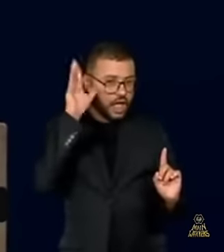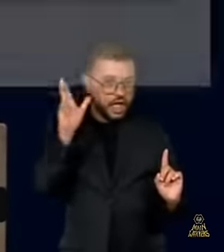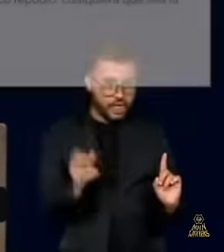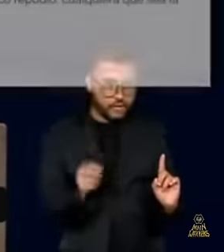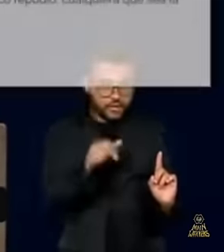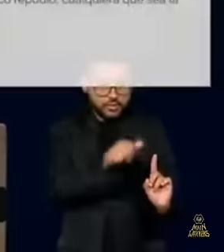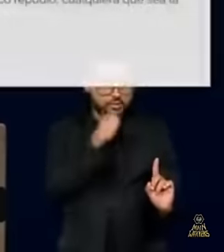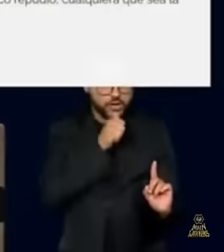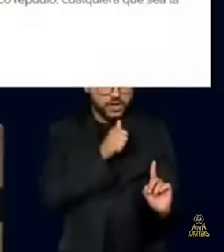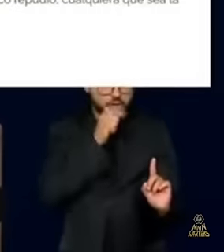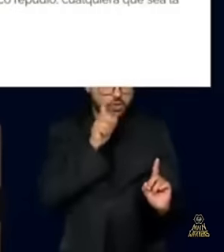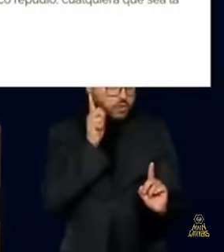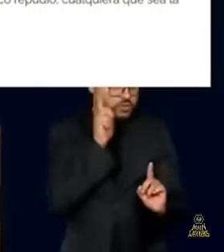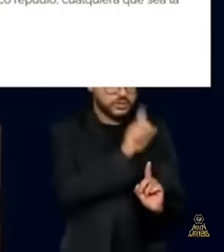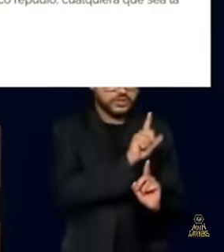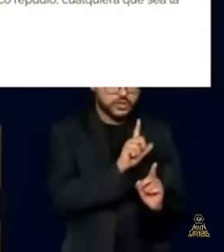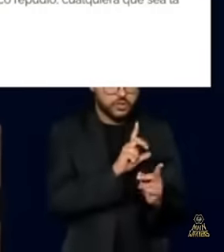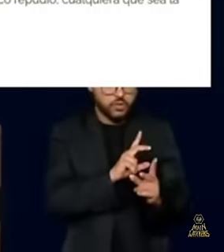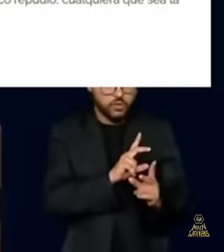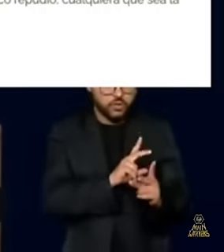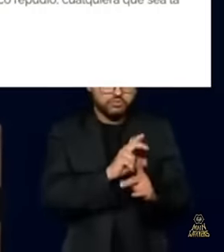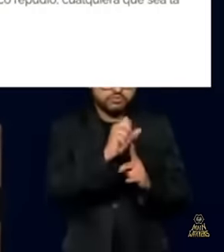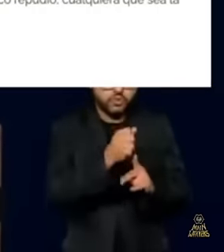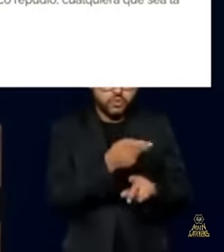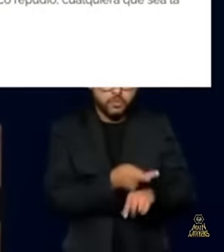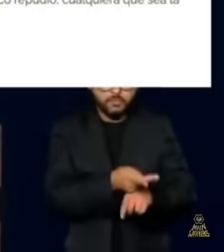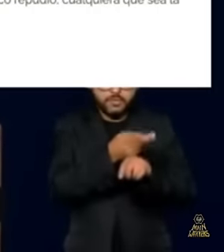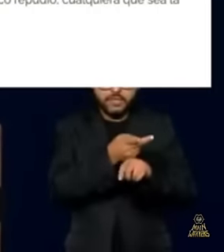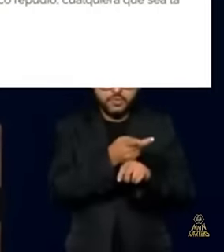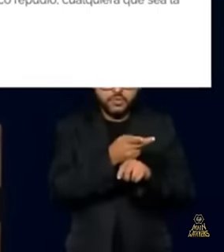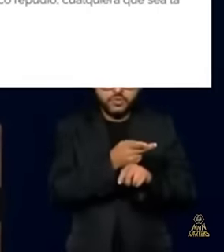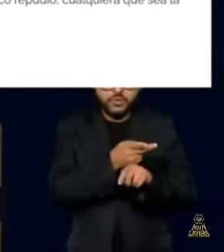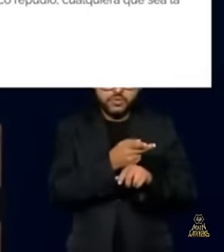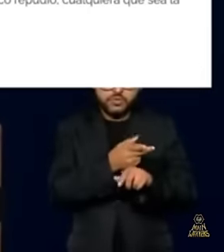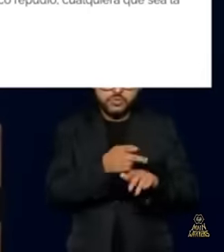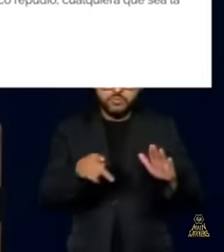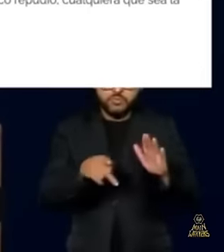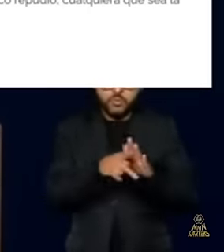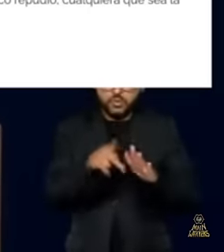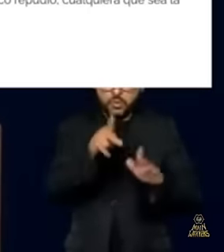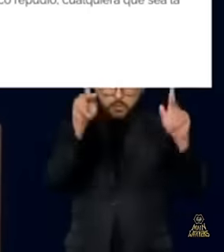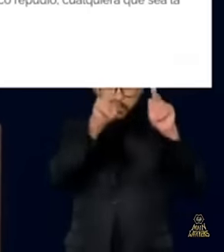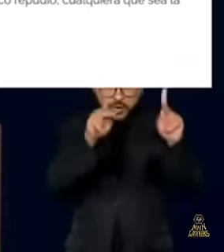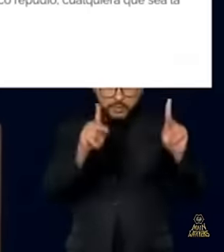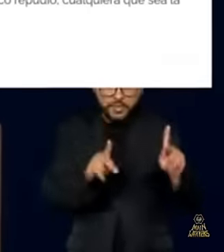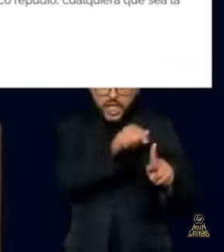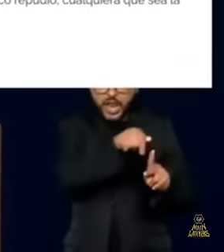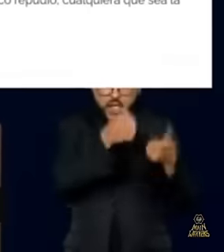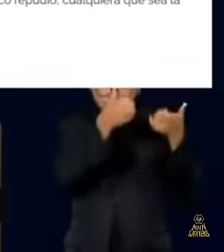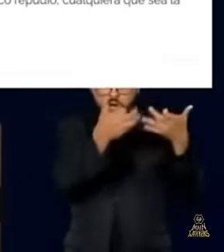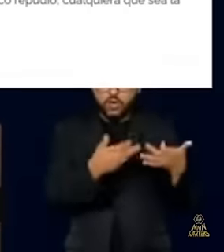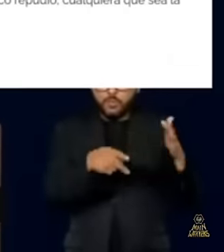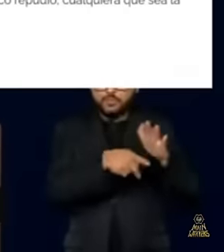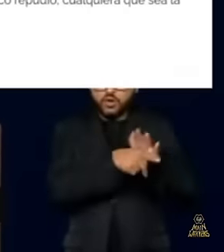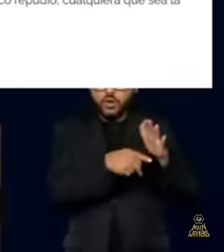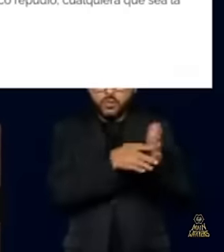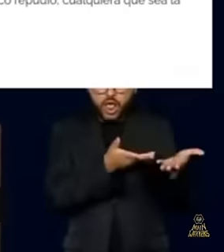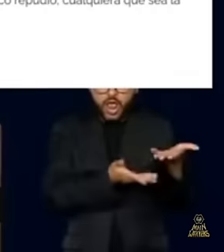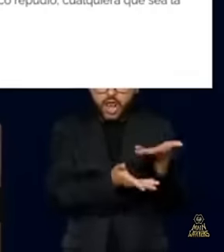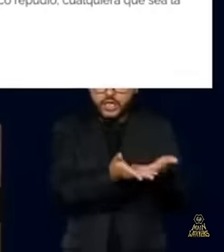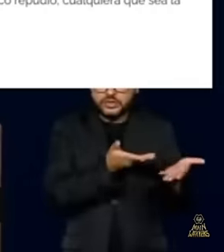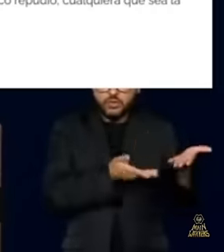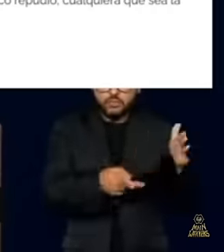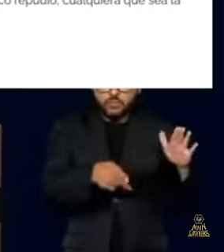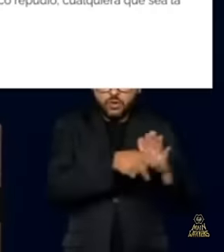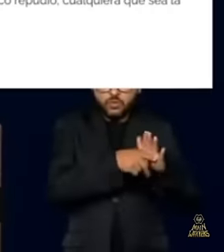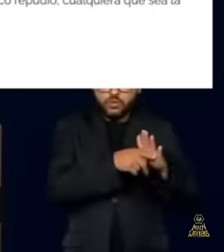expresó: el gobierno brasileño condena, en los términos más enérgicos, la acción llevada a cabo por las fuerzas policiales ecuatorianas en la